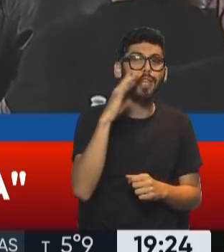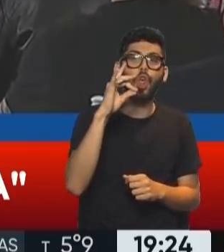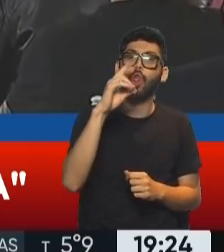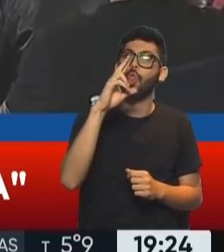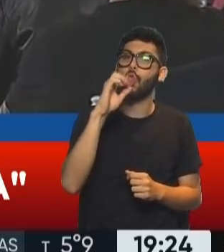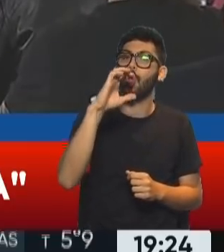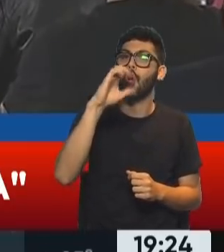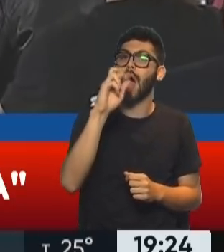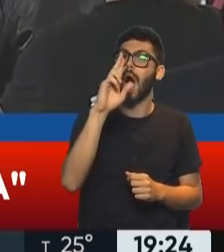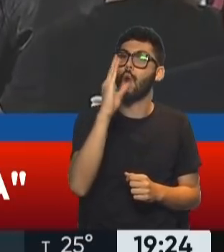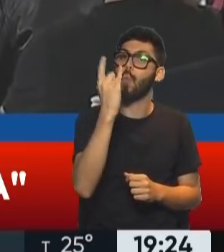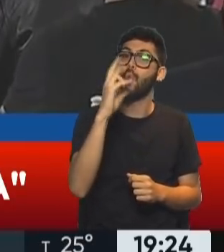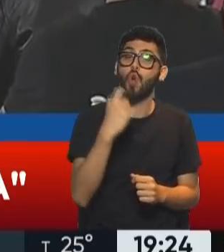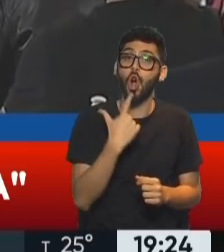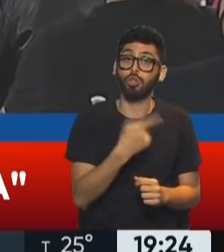de Bolivia.